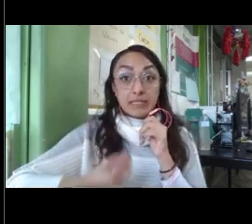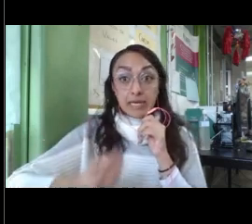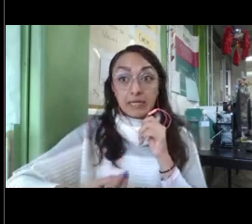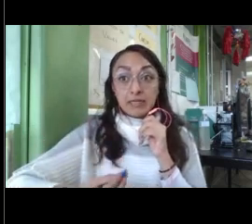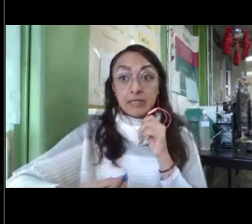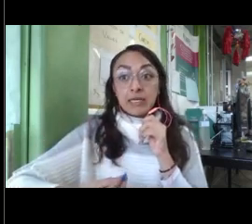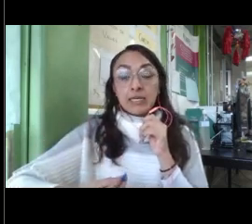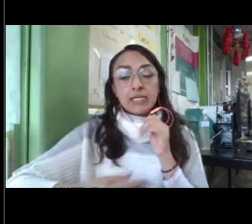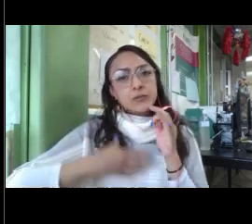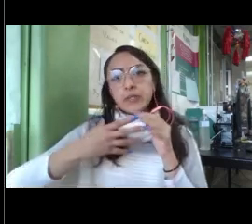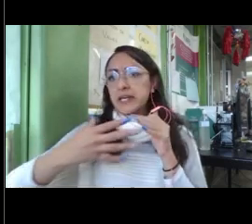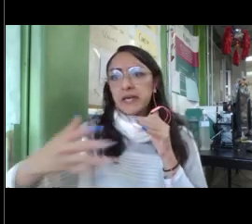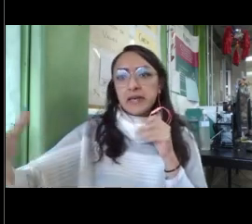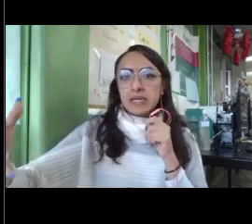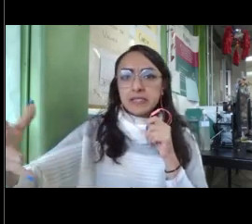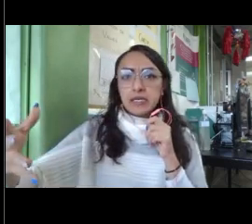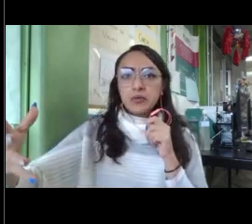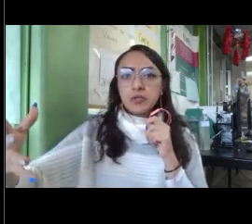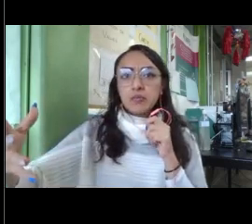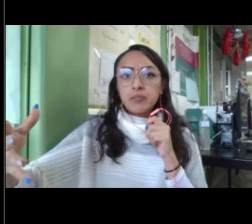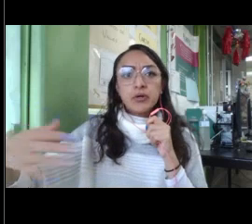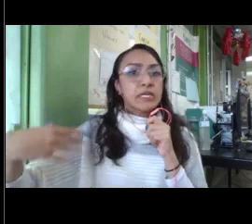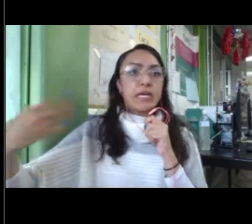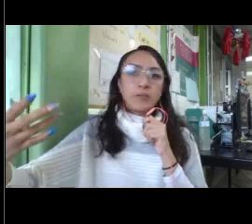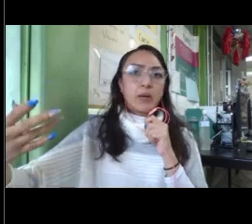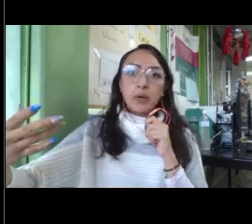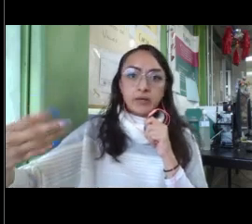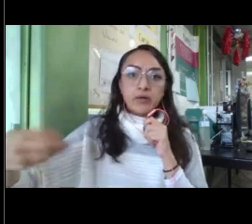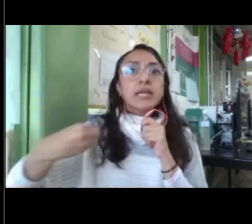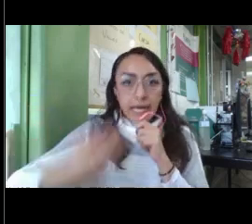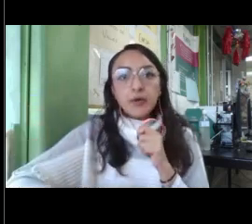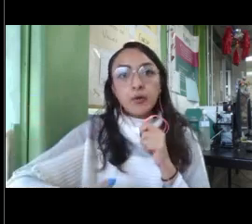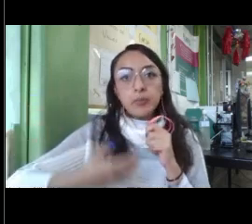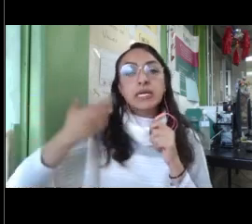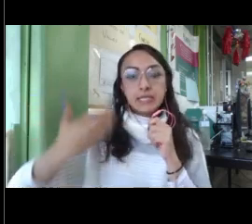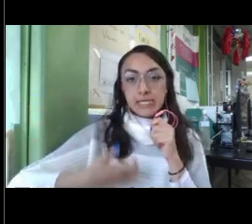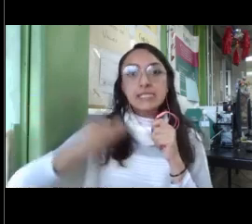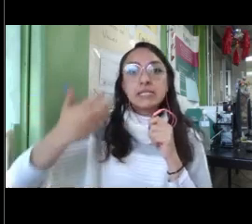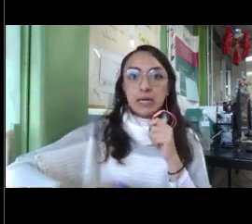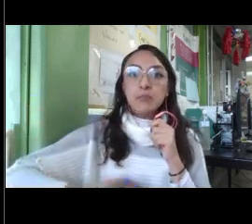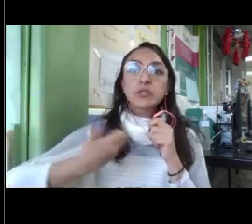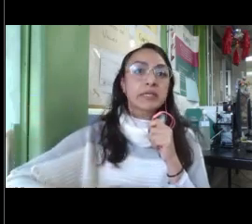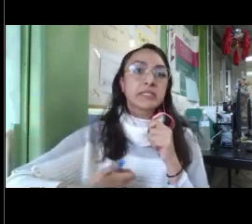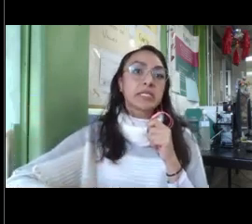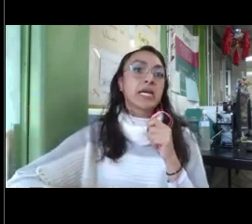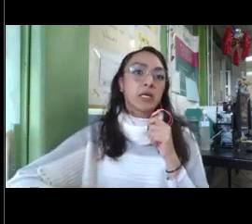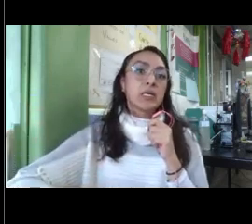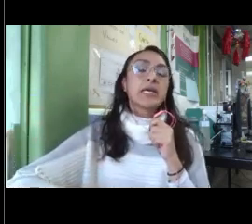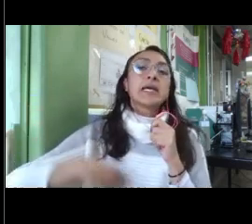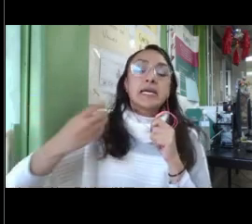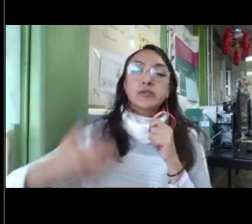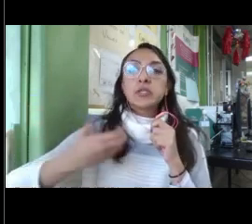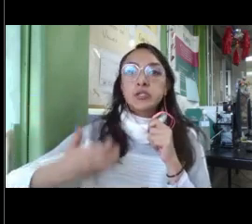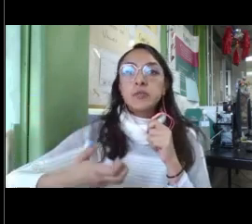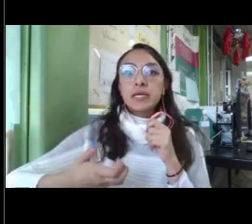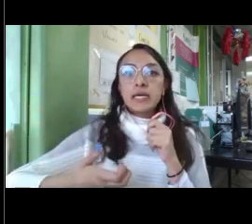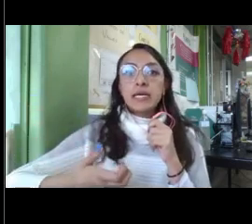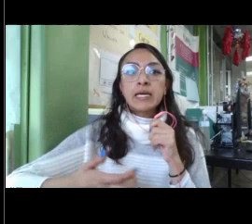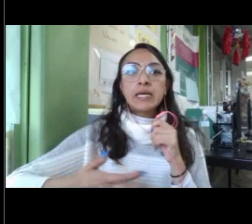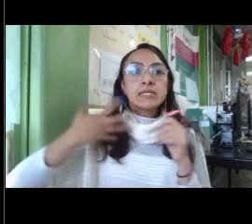empecé a practicar y después dejé de hacerlo un tiempo y ya no me acuerdo. Claro, porque necesitamos ejercitarlo. Es